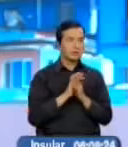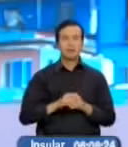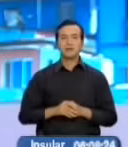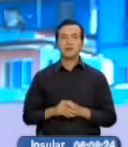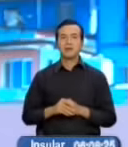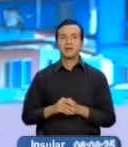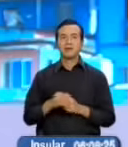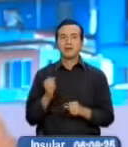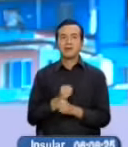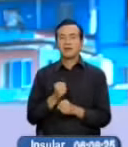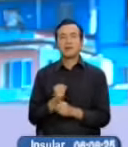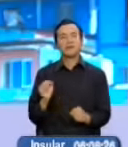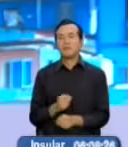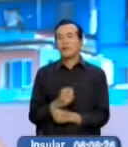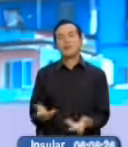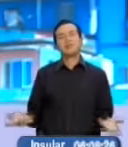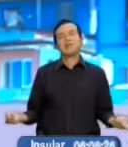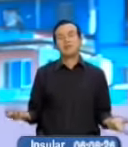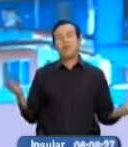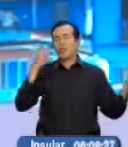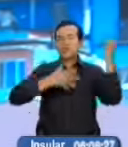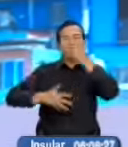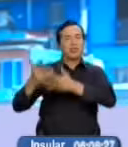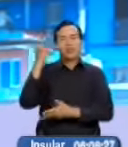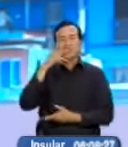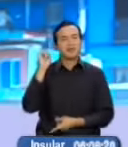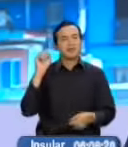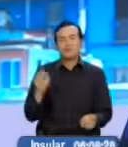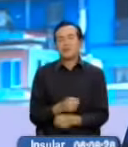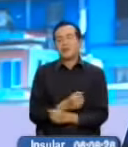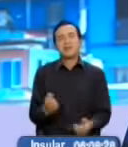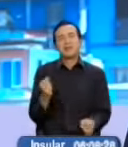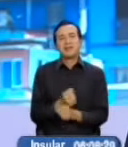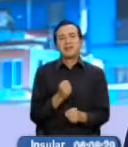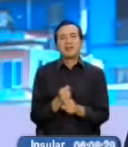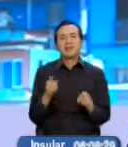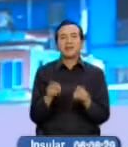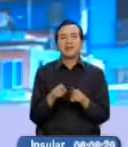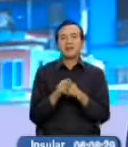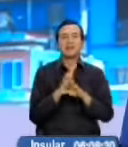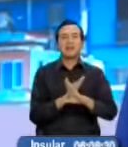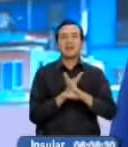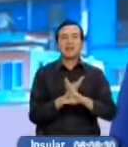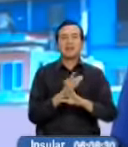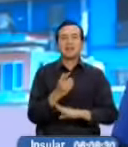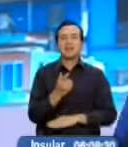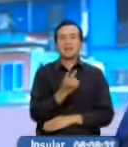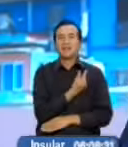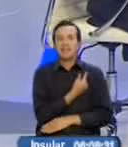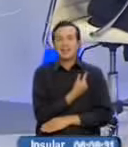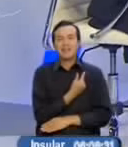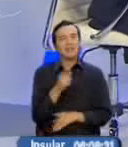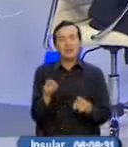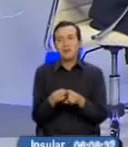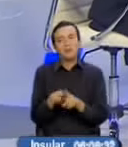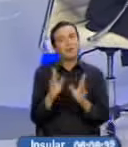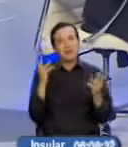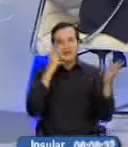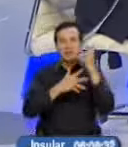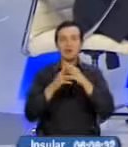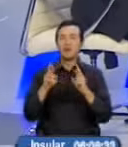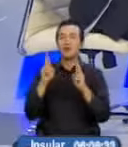puede trabajar así, todos, con todos distraídos, no se puede. Bueno, nos parecemos a la defensa de la Liga de Quito, ¿no? Espero que ahora